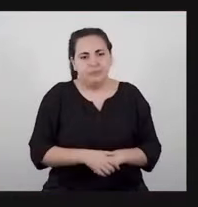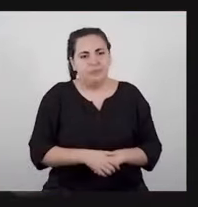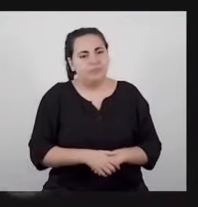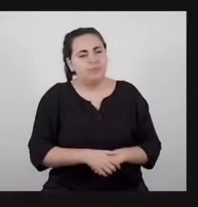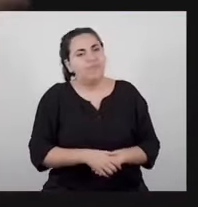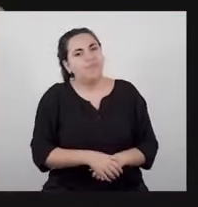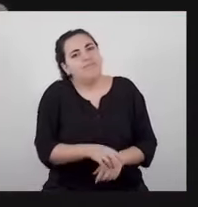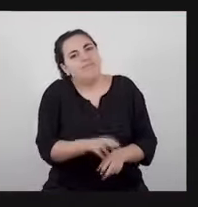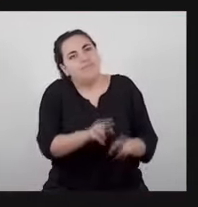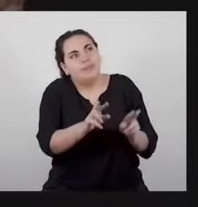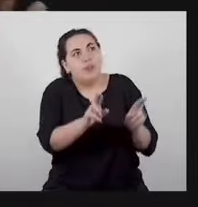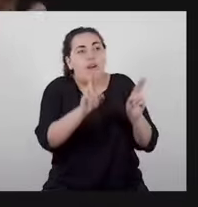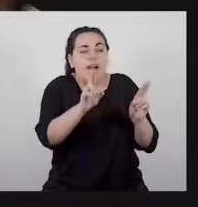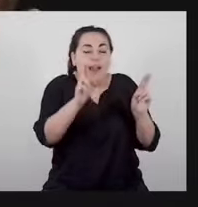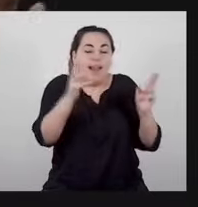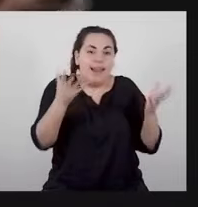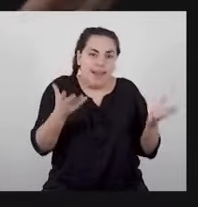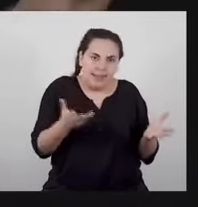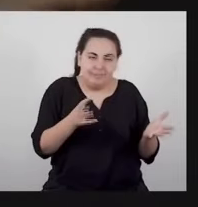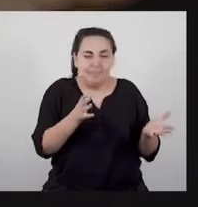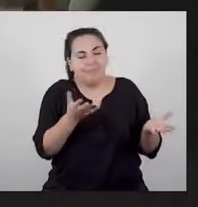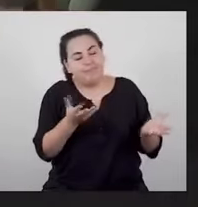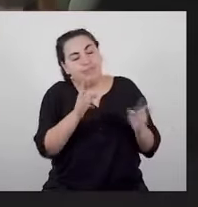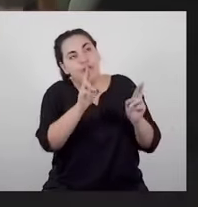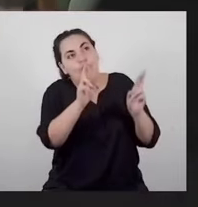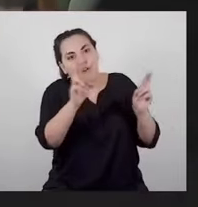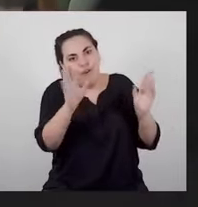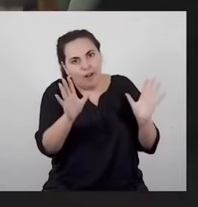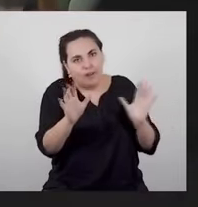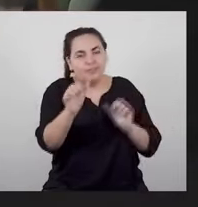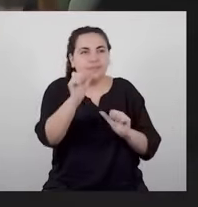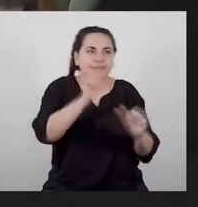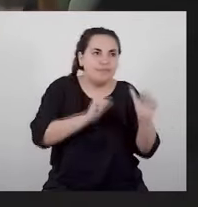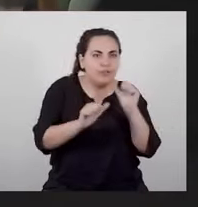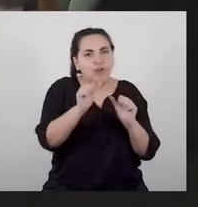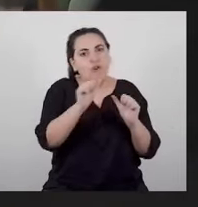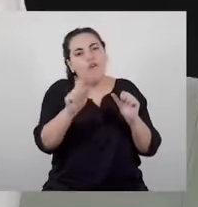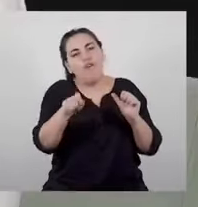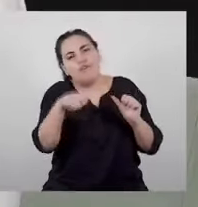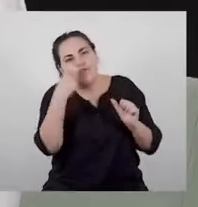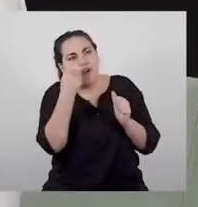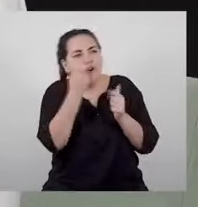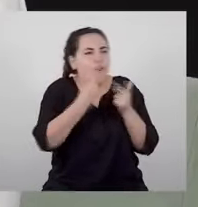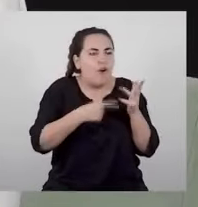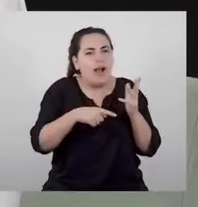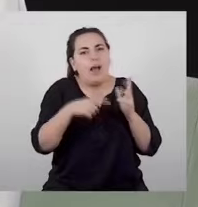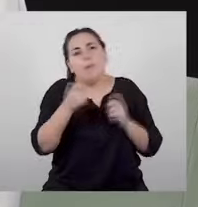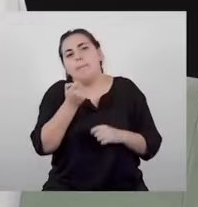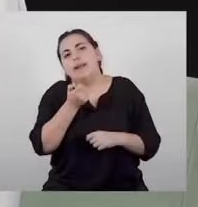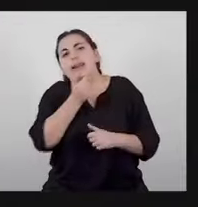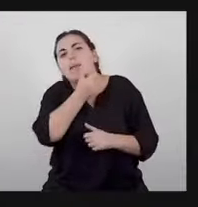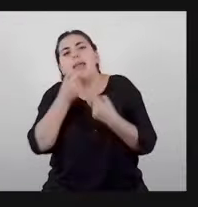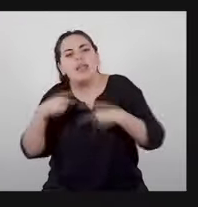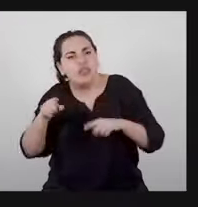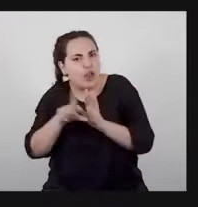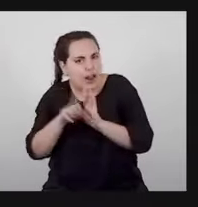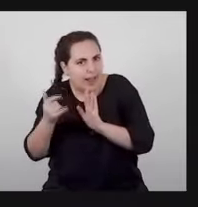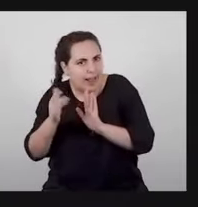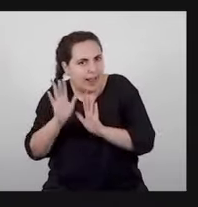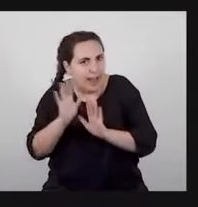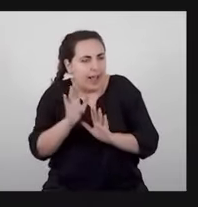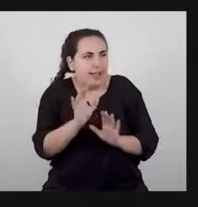cuando digo ojalá lo digo hasta irónicamente el alcohol o las drogas o las drogas legales o las pastillas. Yo voy